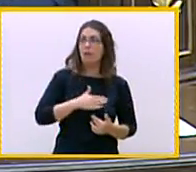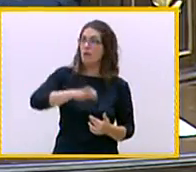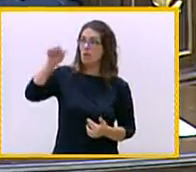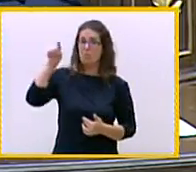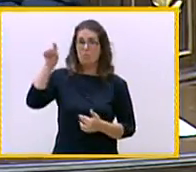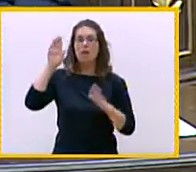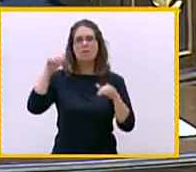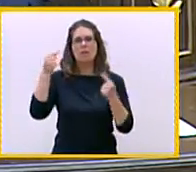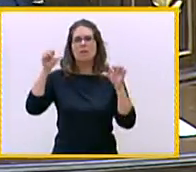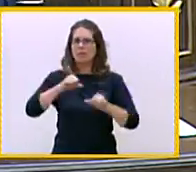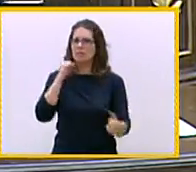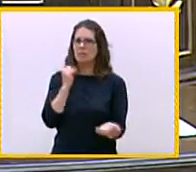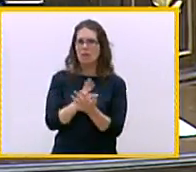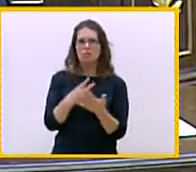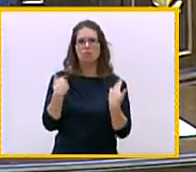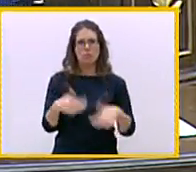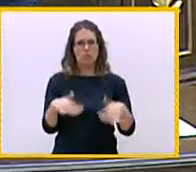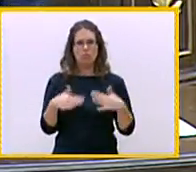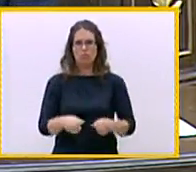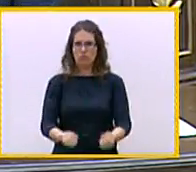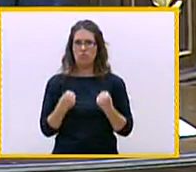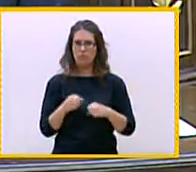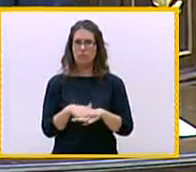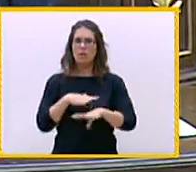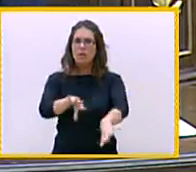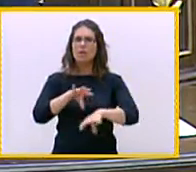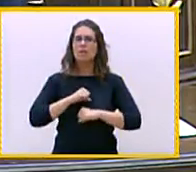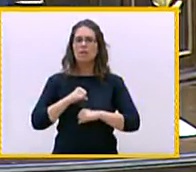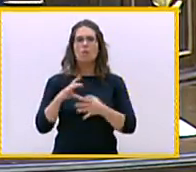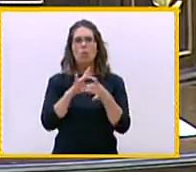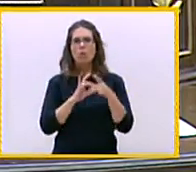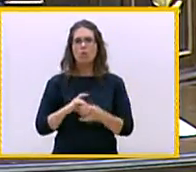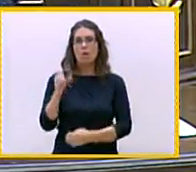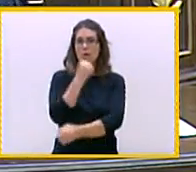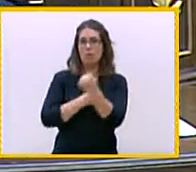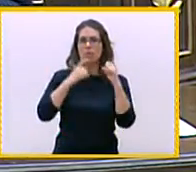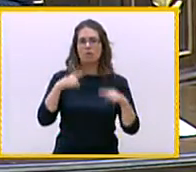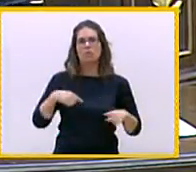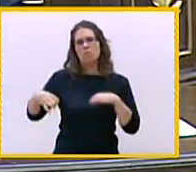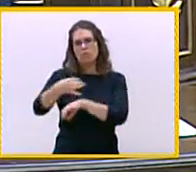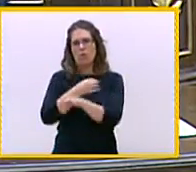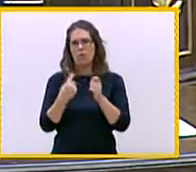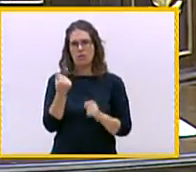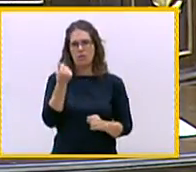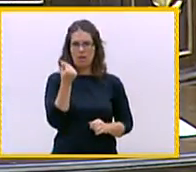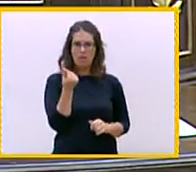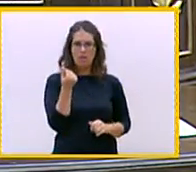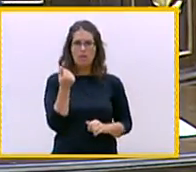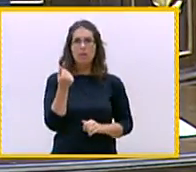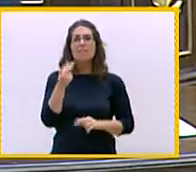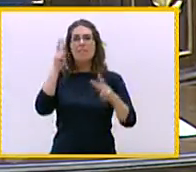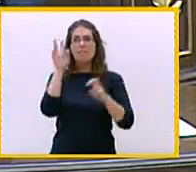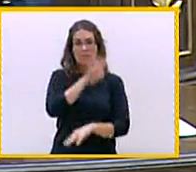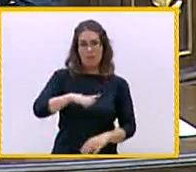reto para la gobernanza de la Unión Económica y Monetaria. Y en su dimensión nacional,